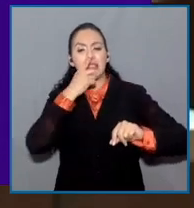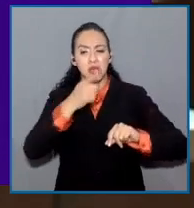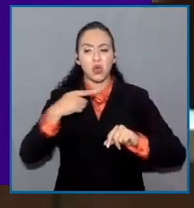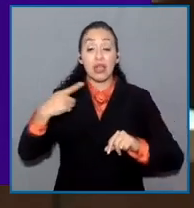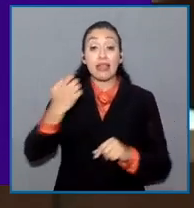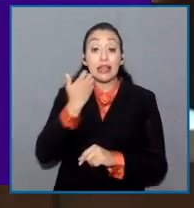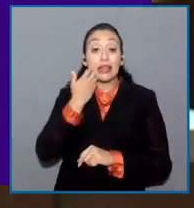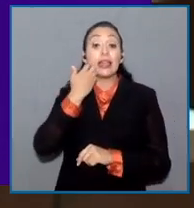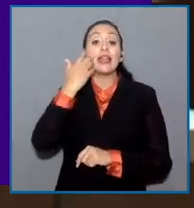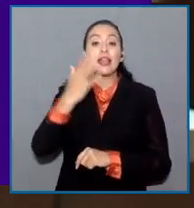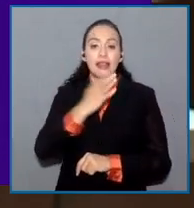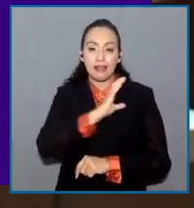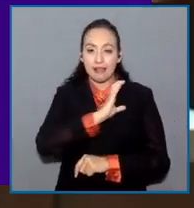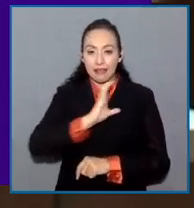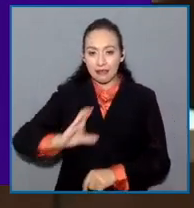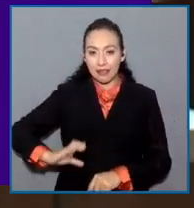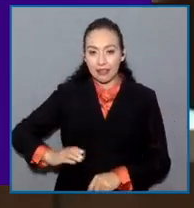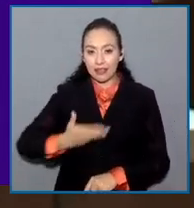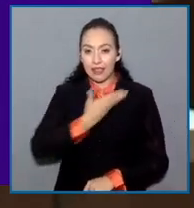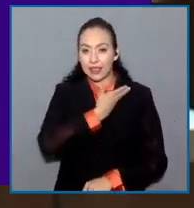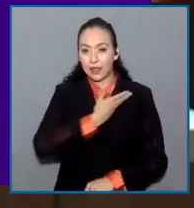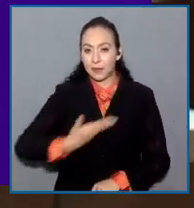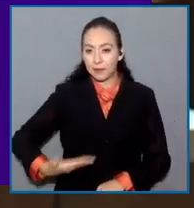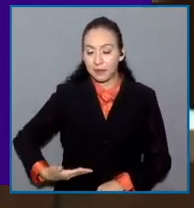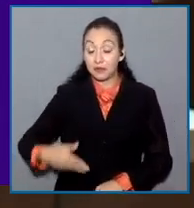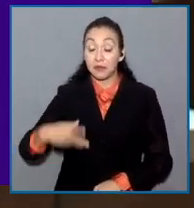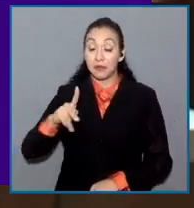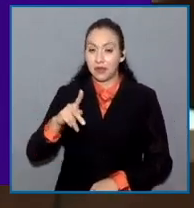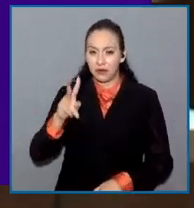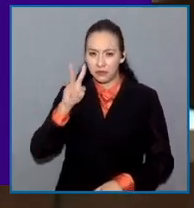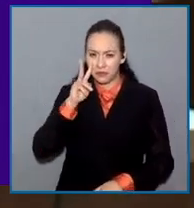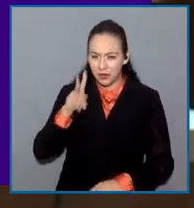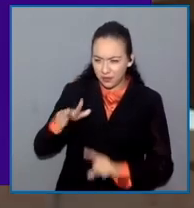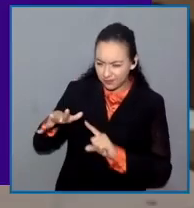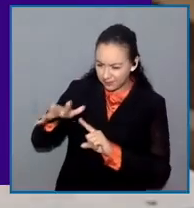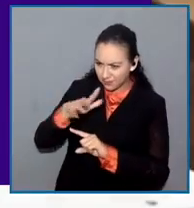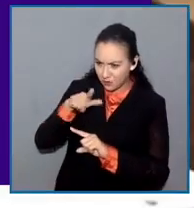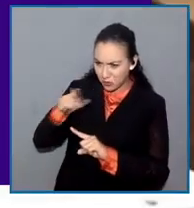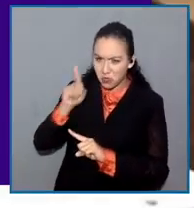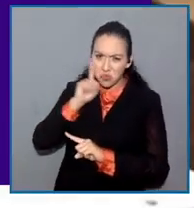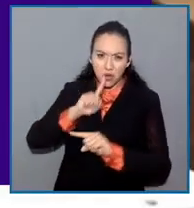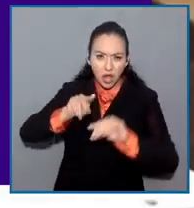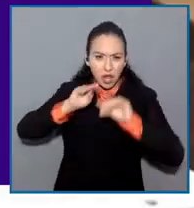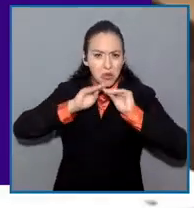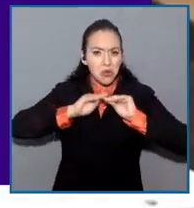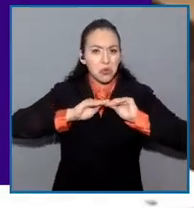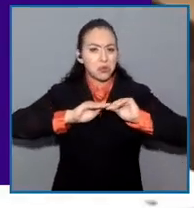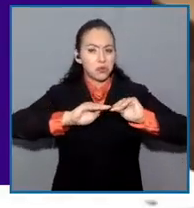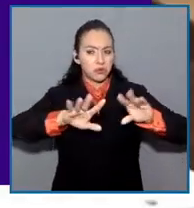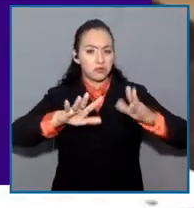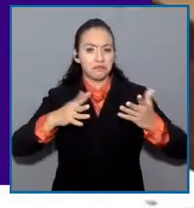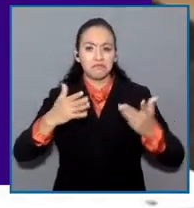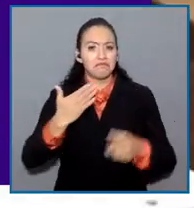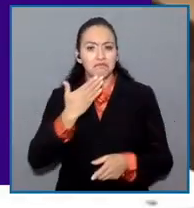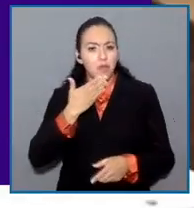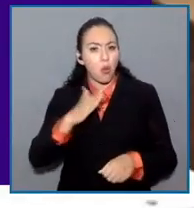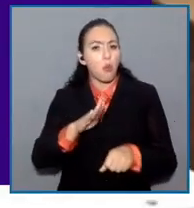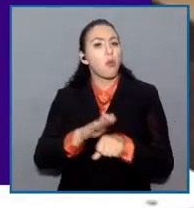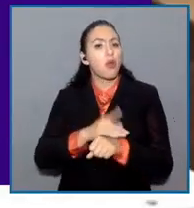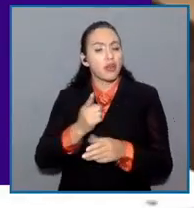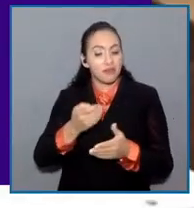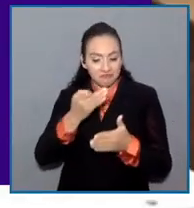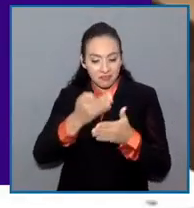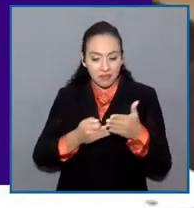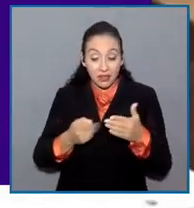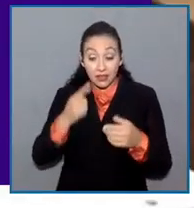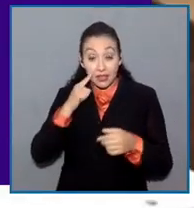Sin embargo, se consideró que el análisis de la Sala Regional fue incompleto porque al momento de imponer la sanción era notorio que